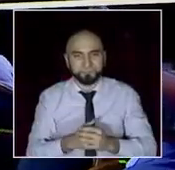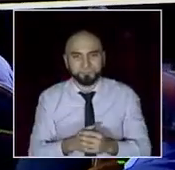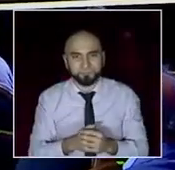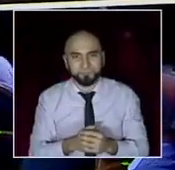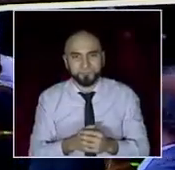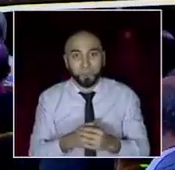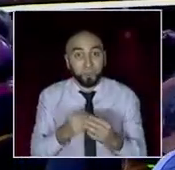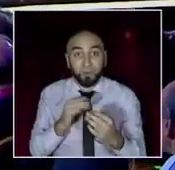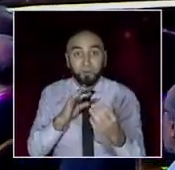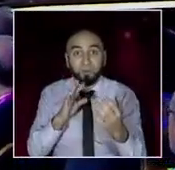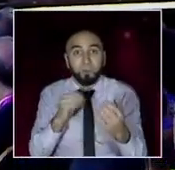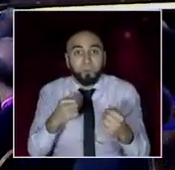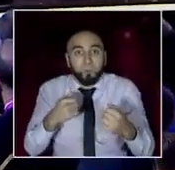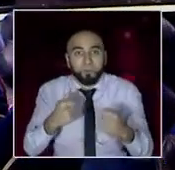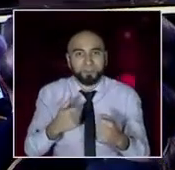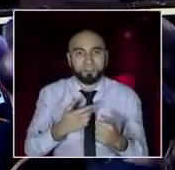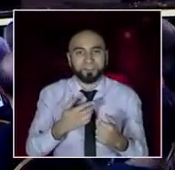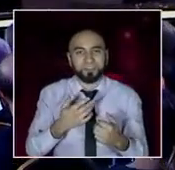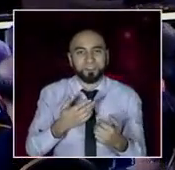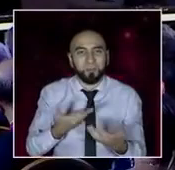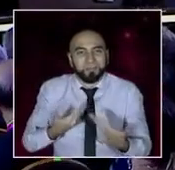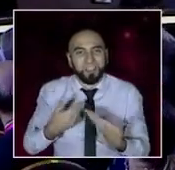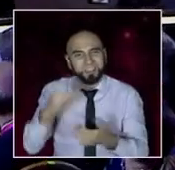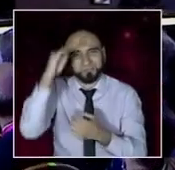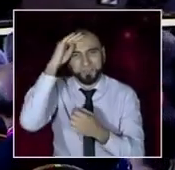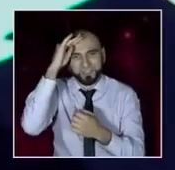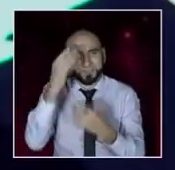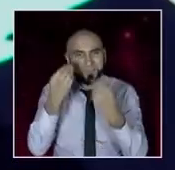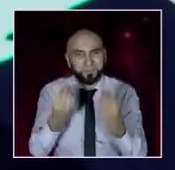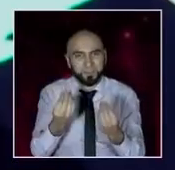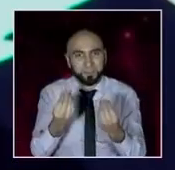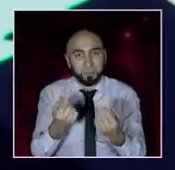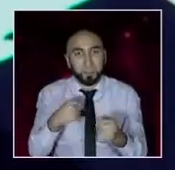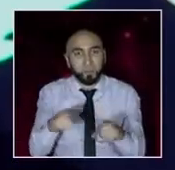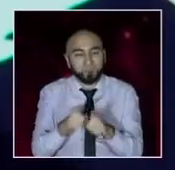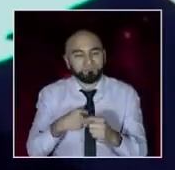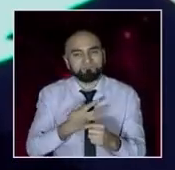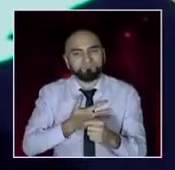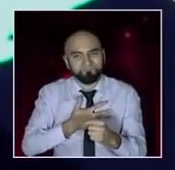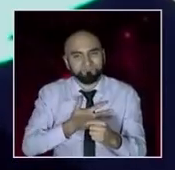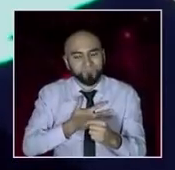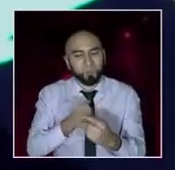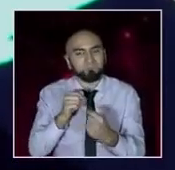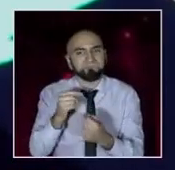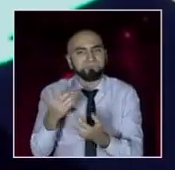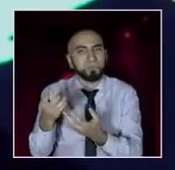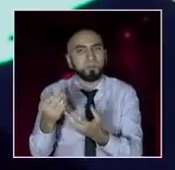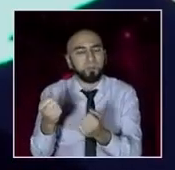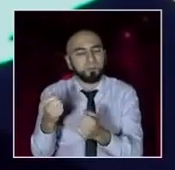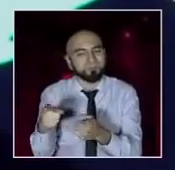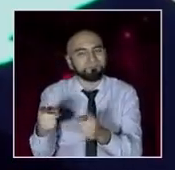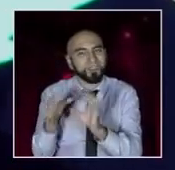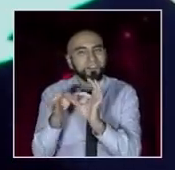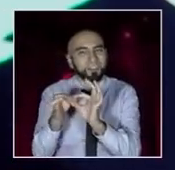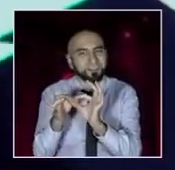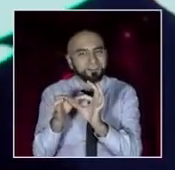que uno puede experimentar eso. Y fue una inspiración para mí, y también para muchos de mis colegas,